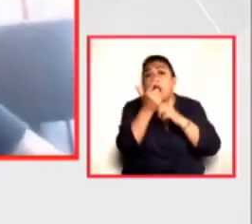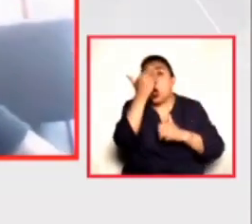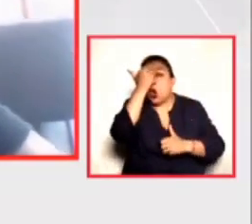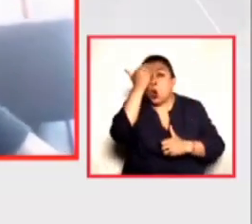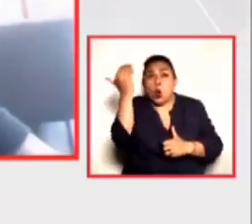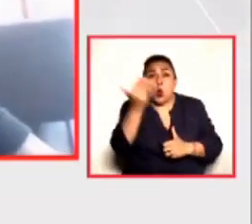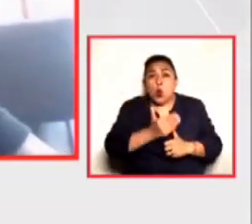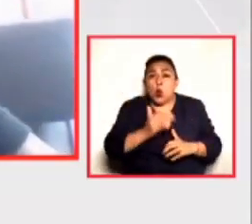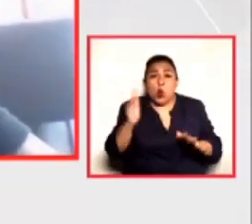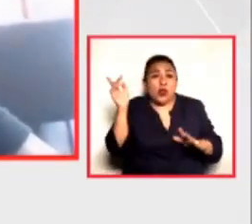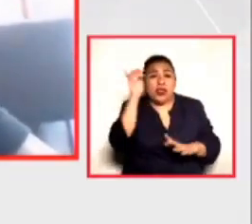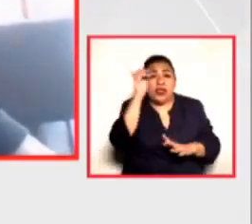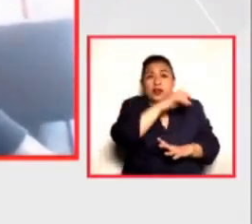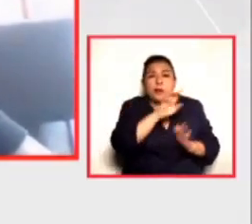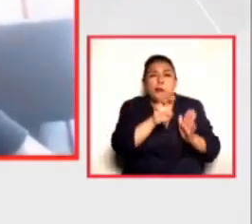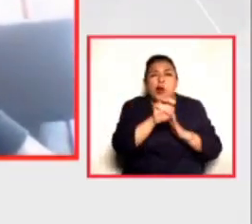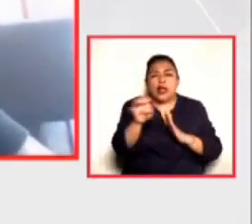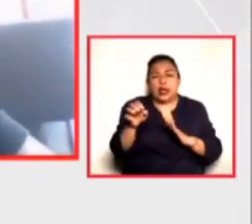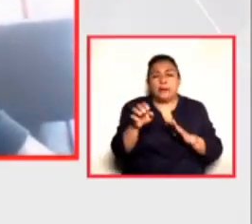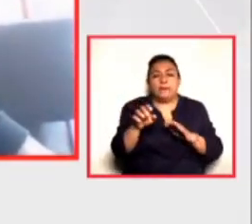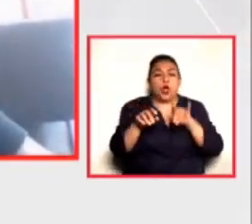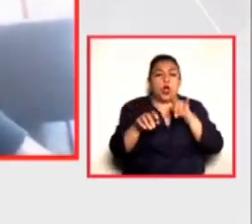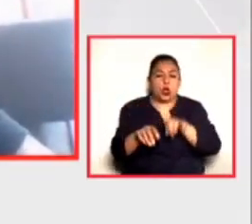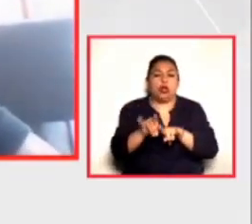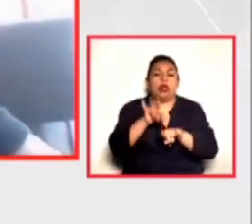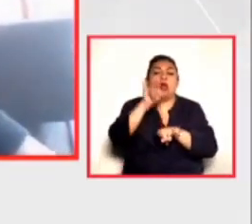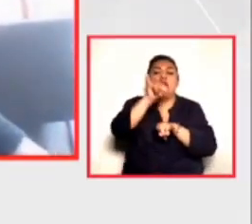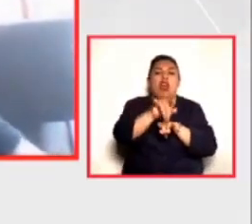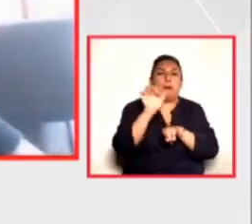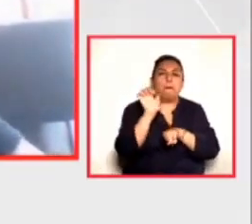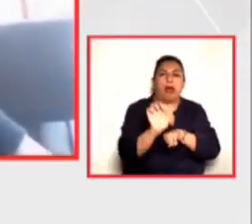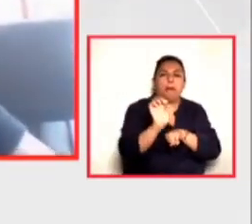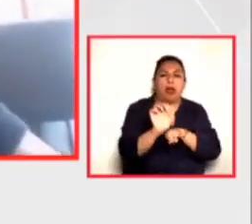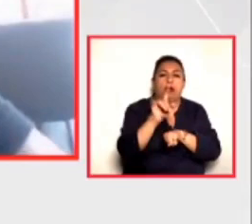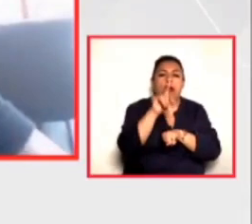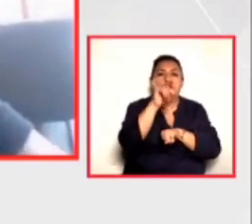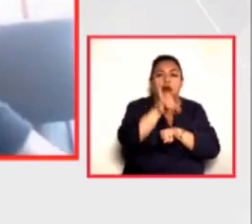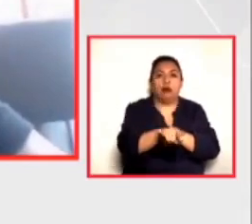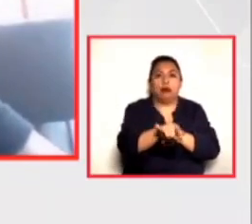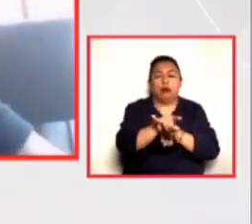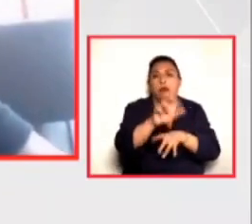el tocarle el claxon al carro de adelante, la depresión,